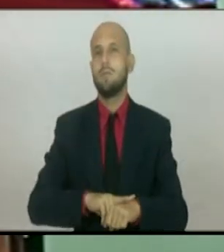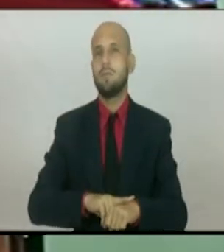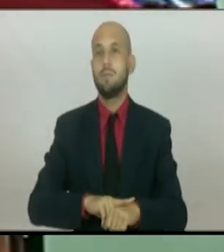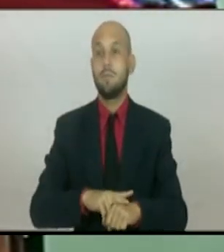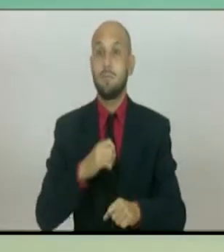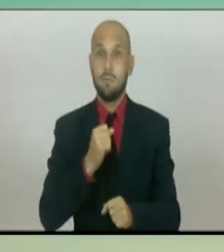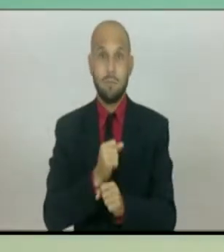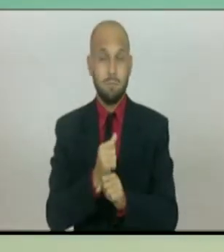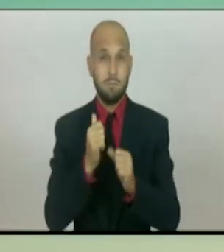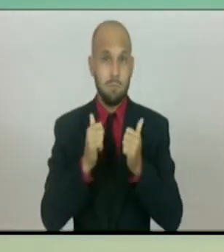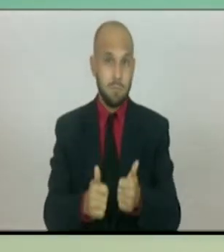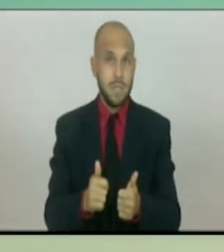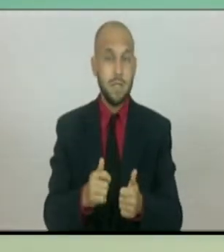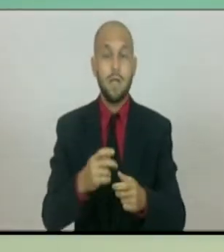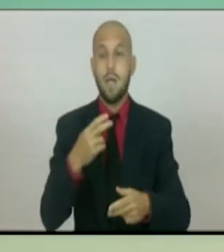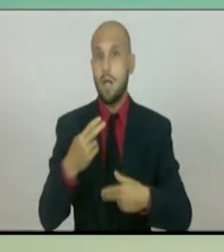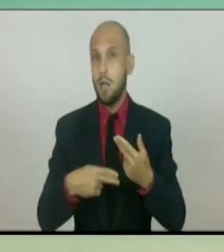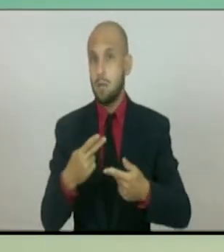cosas bien,